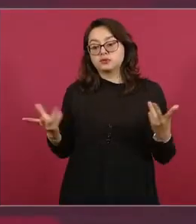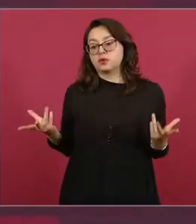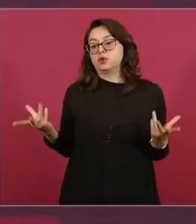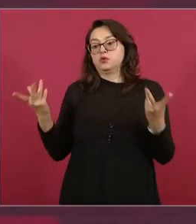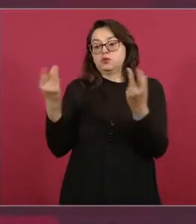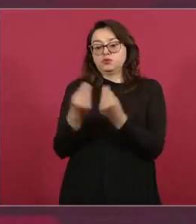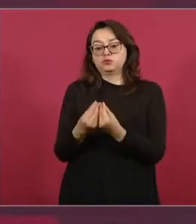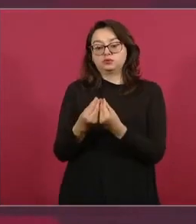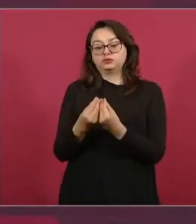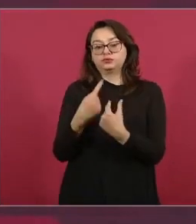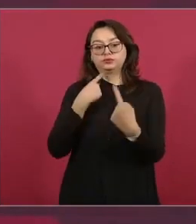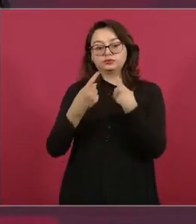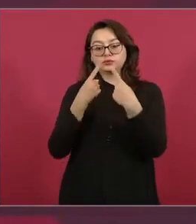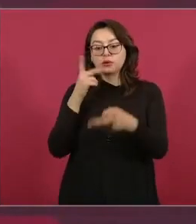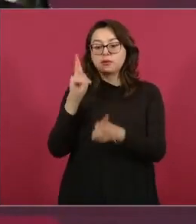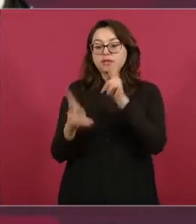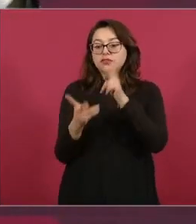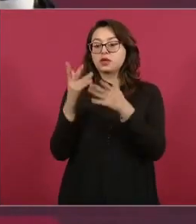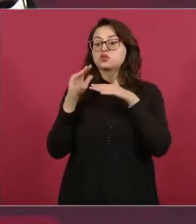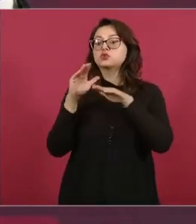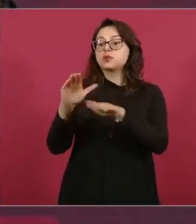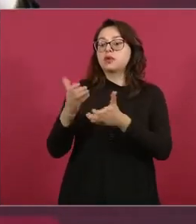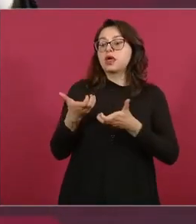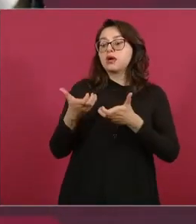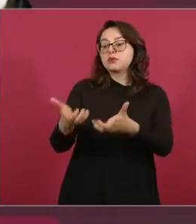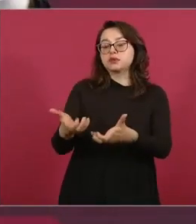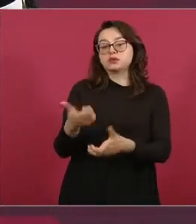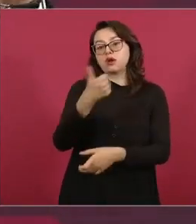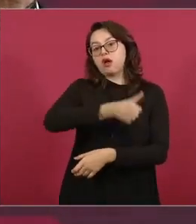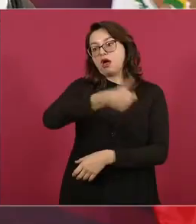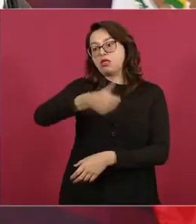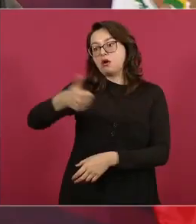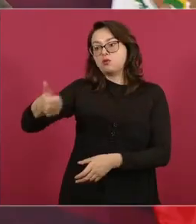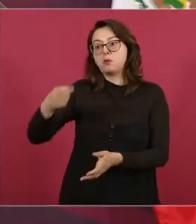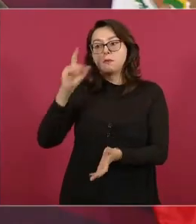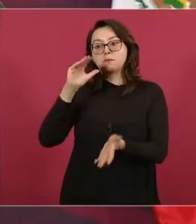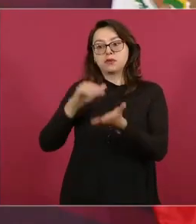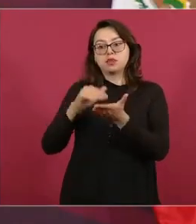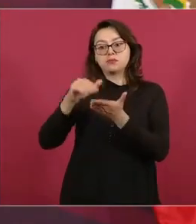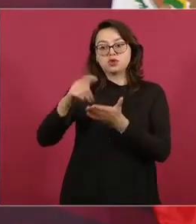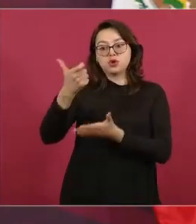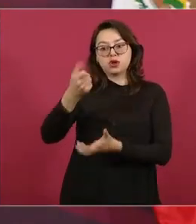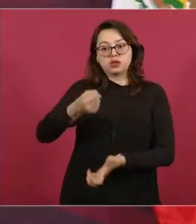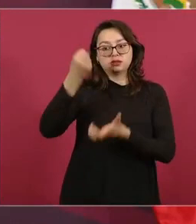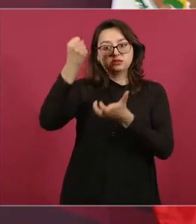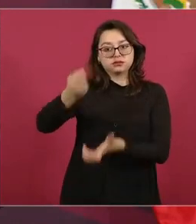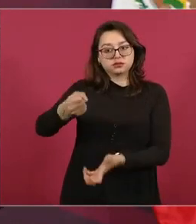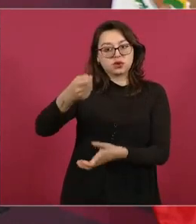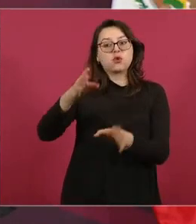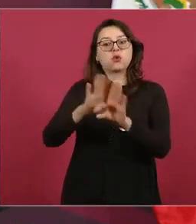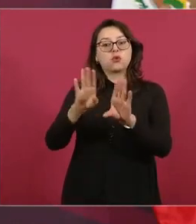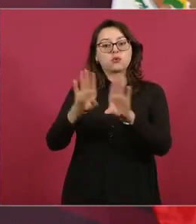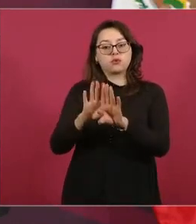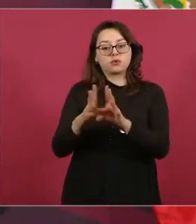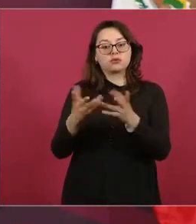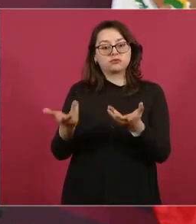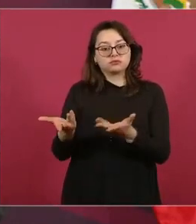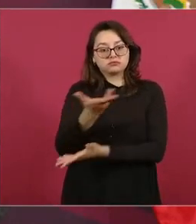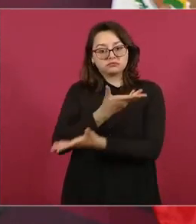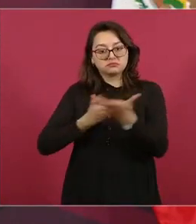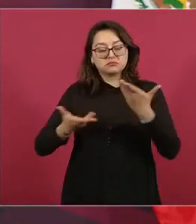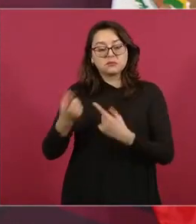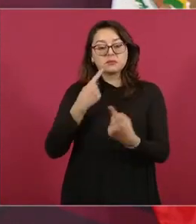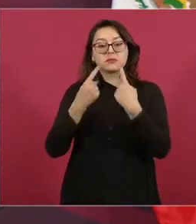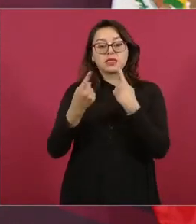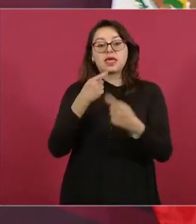se les entregan para los caminos. Vamos a evaluar eso. Y ahí también se está